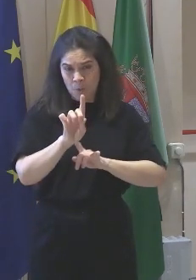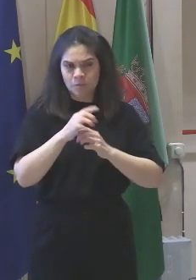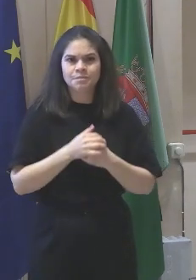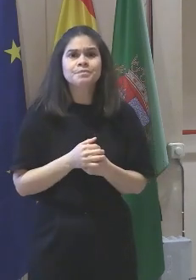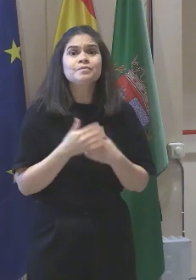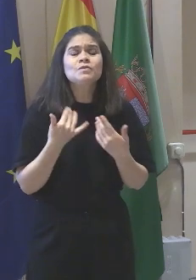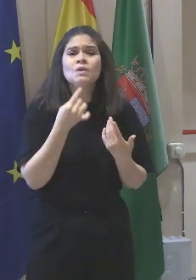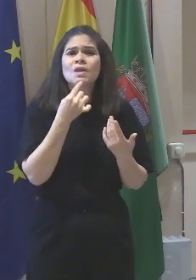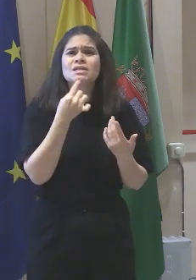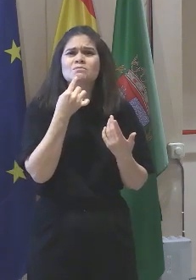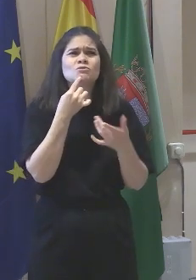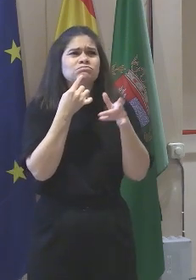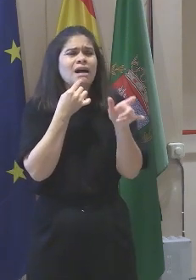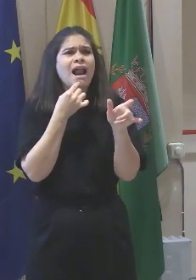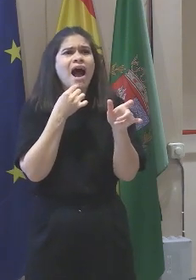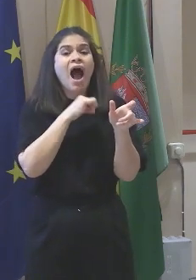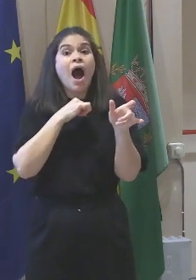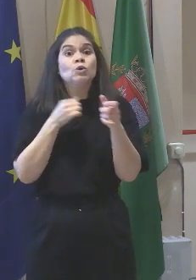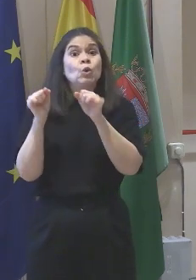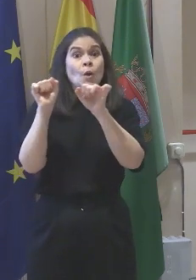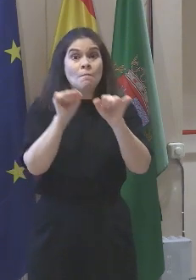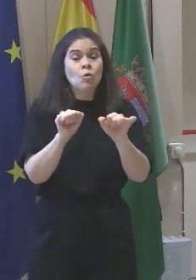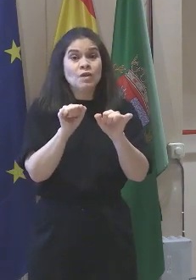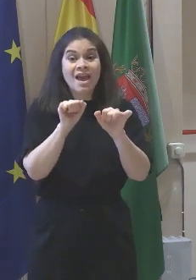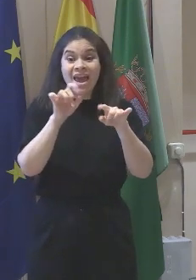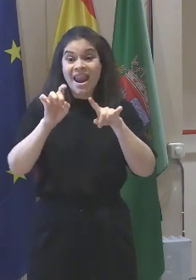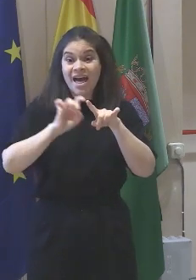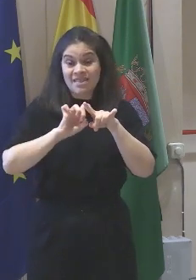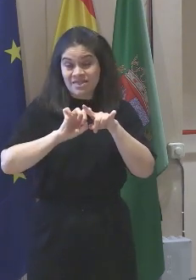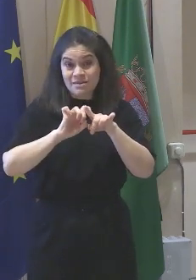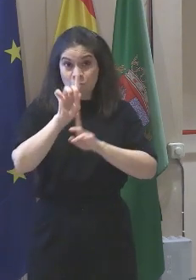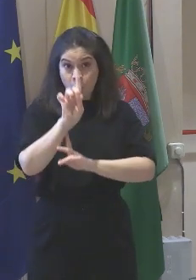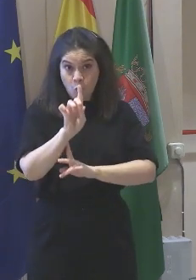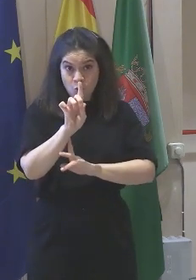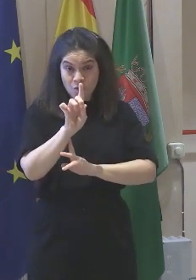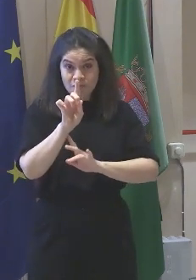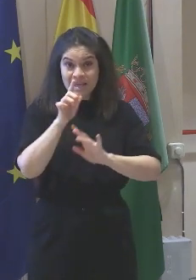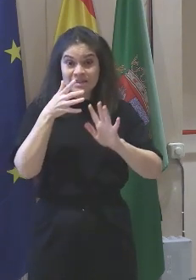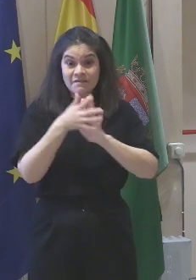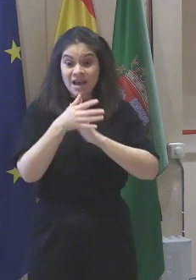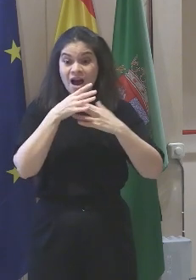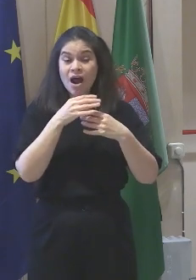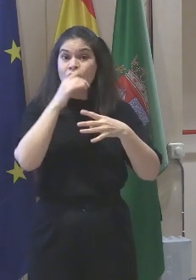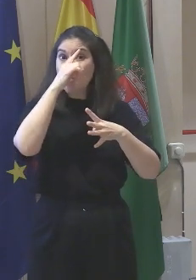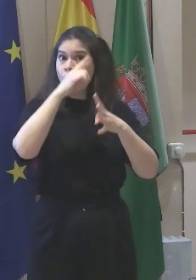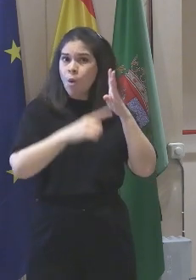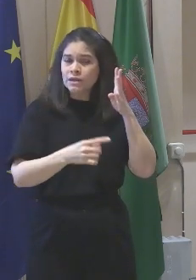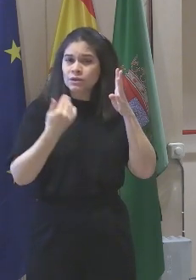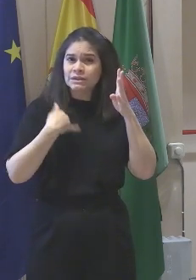Cuando hablamos de autoinmunidad en diabetes tipo 1, a día de hoy nos vamos a referir a estos 4 anticuerpos, ¿vale? Que son los que